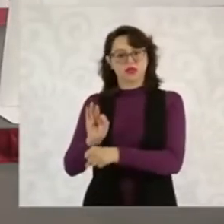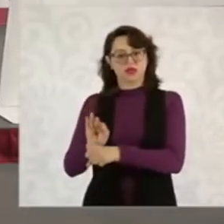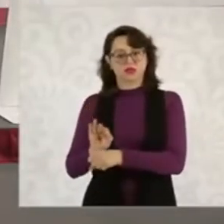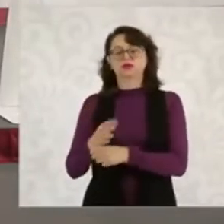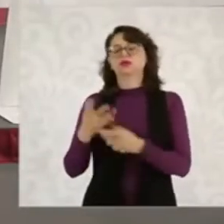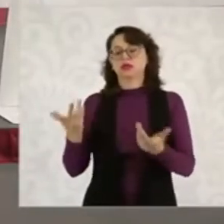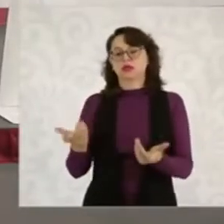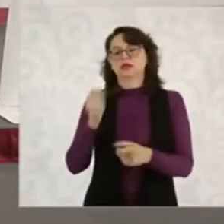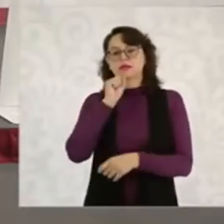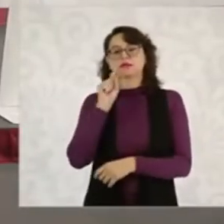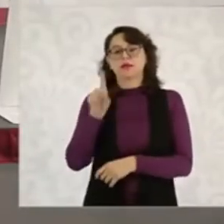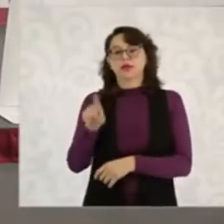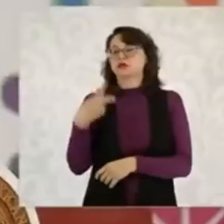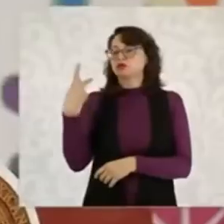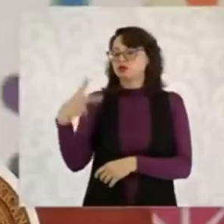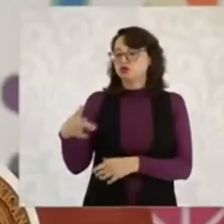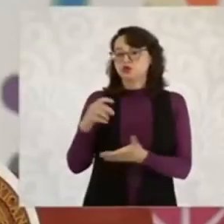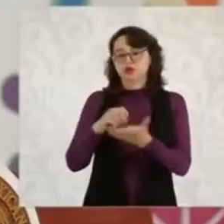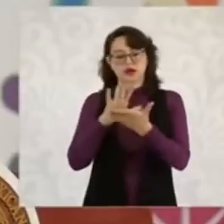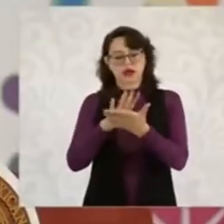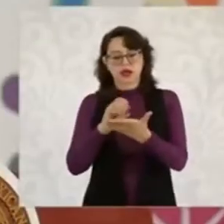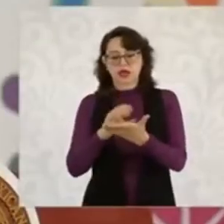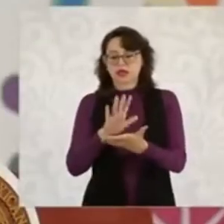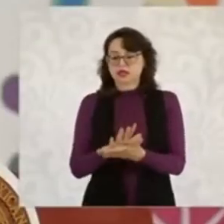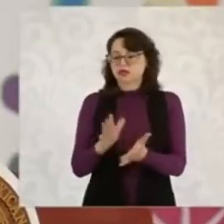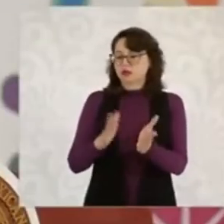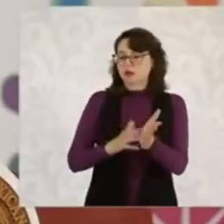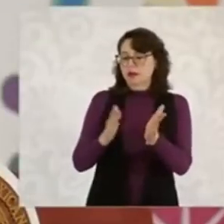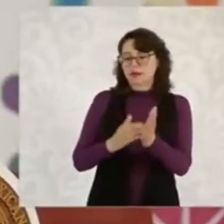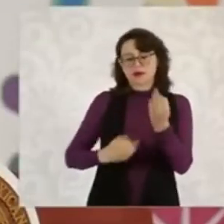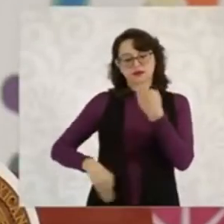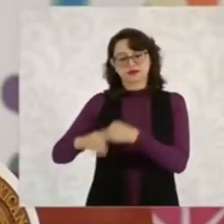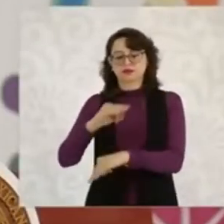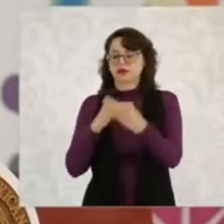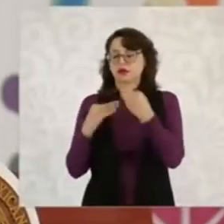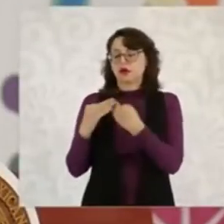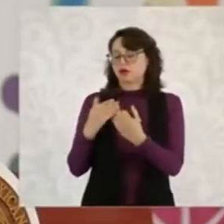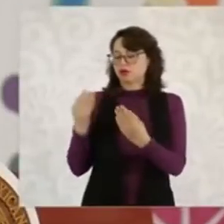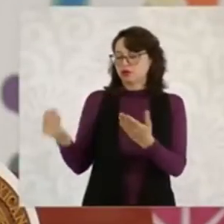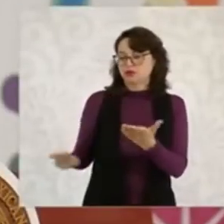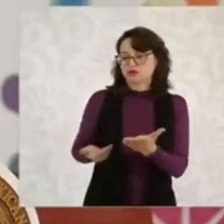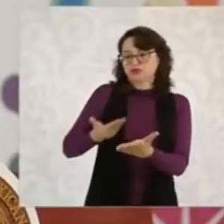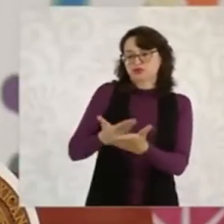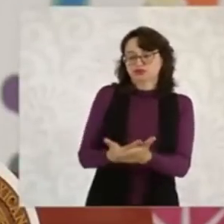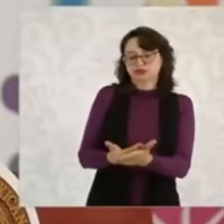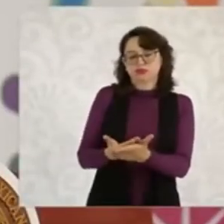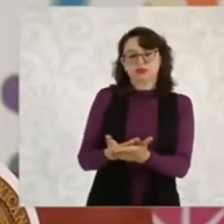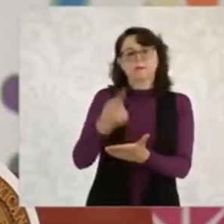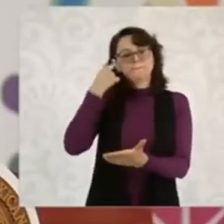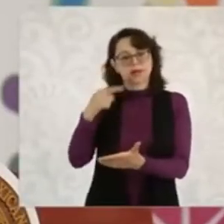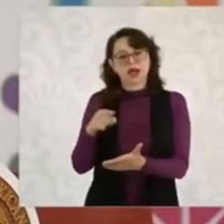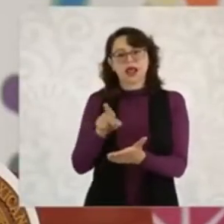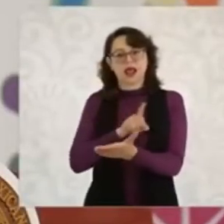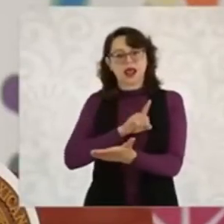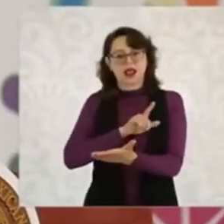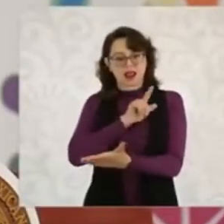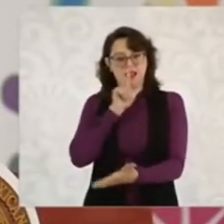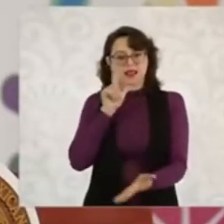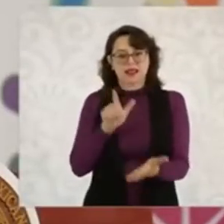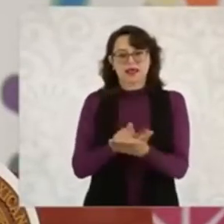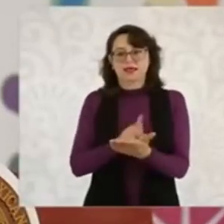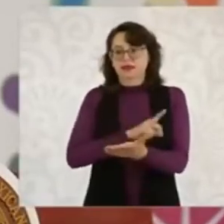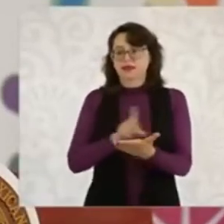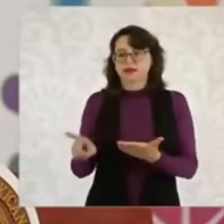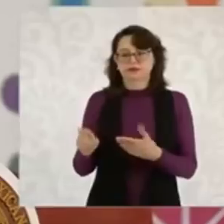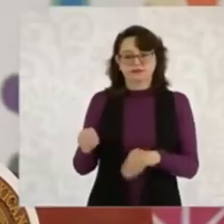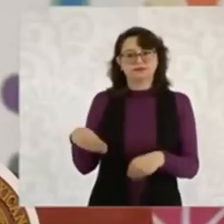los registros correspondientes para hacer efectivos los derechos establecidos en esta ley. Destacar